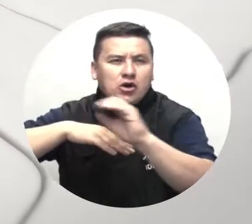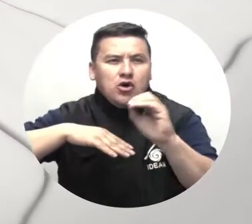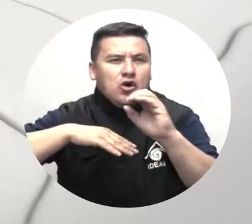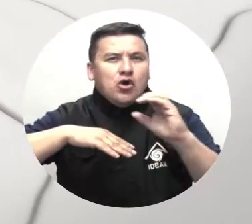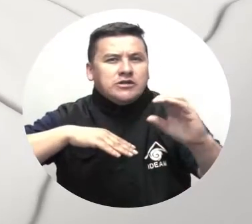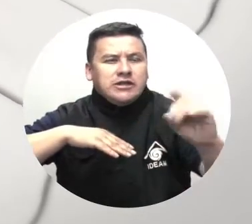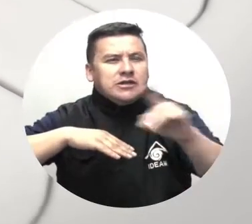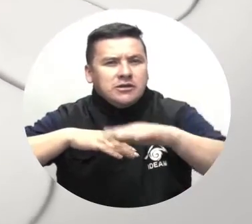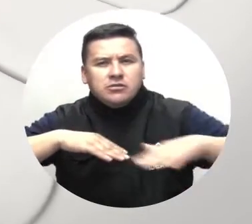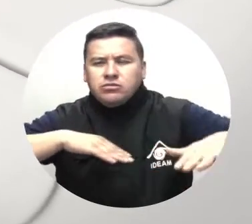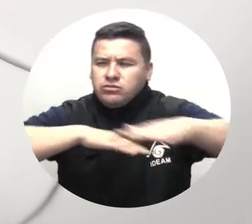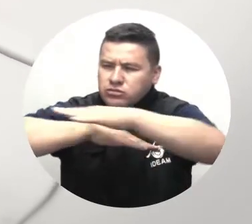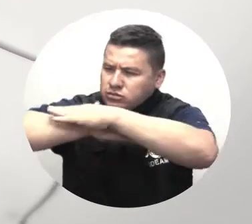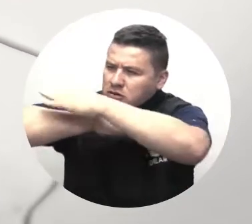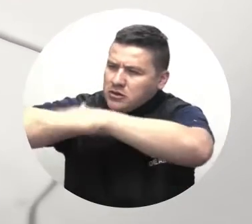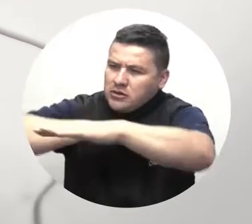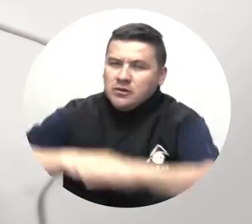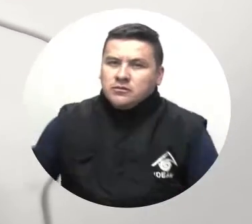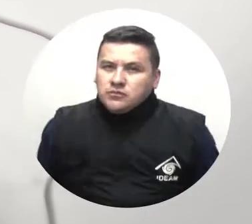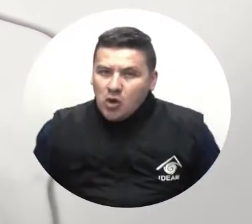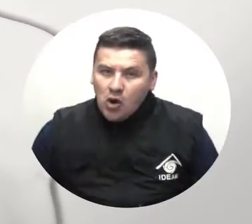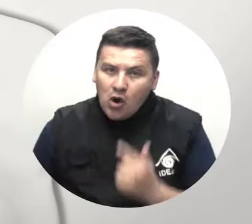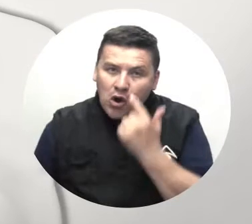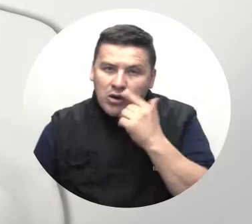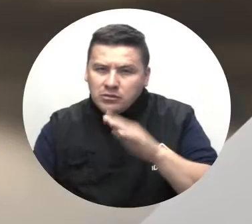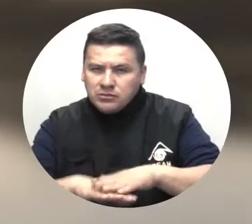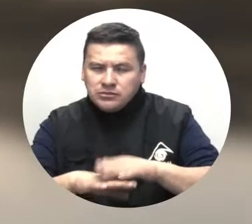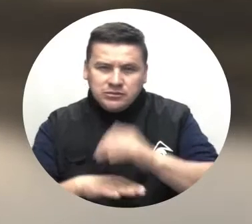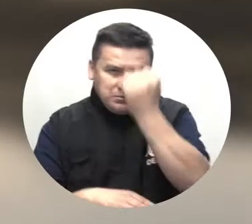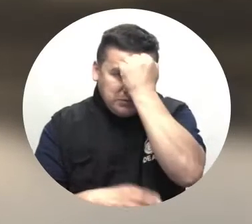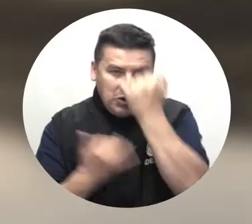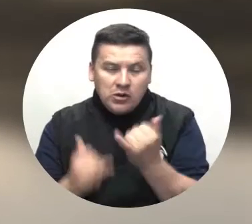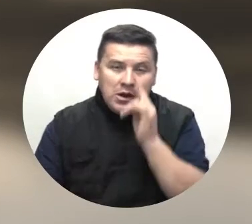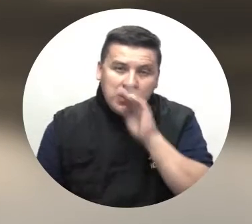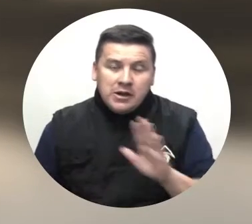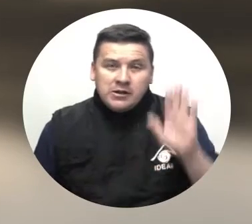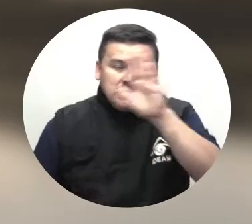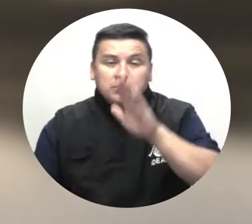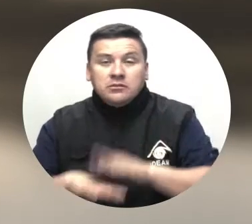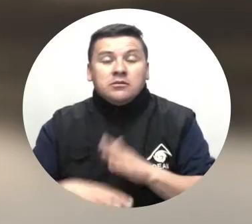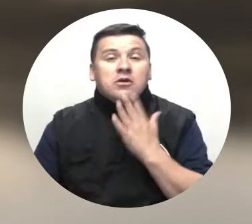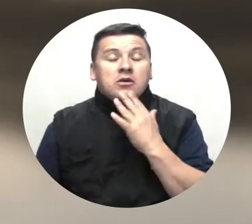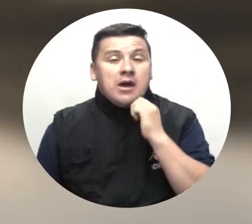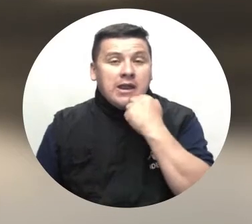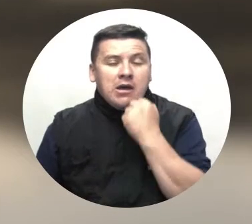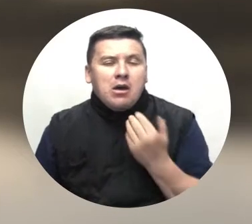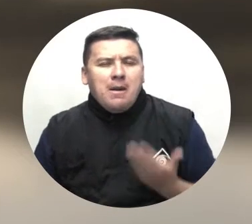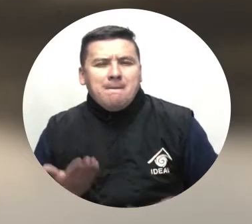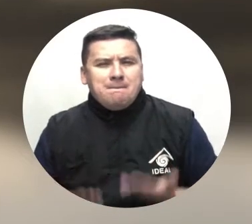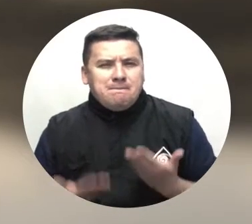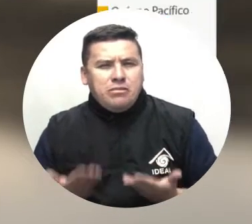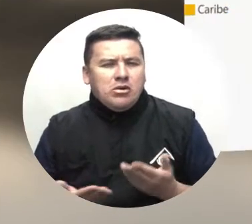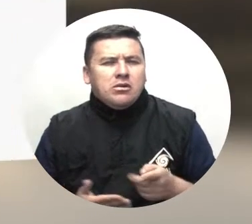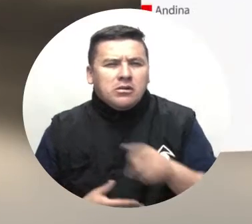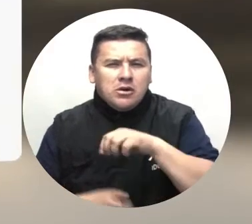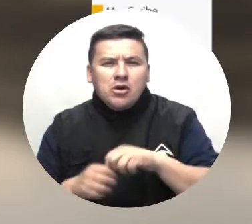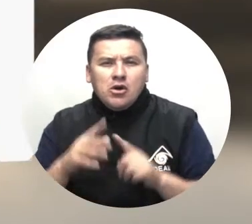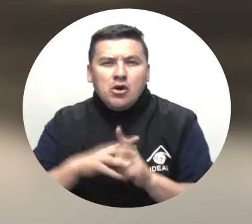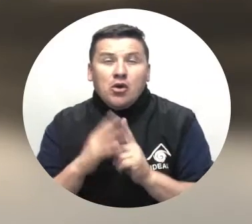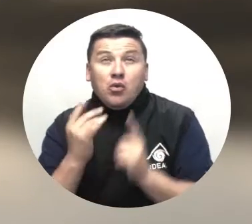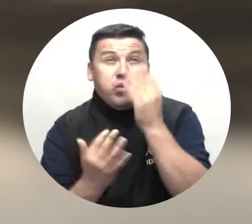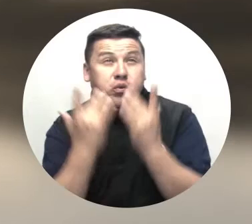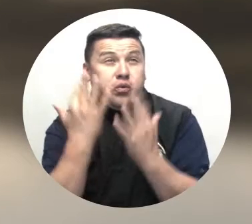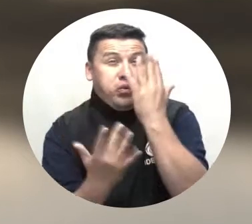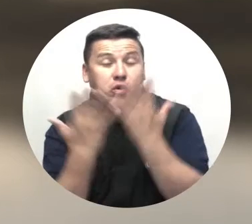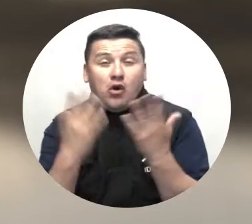sectores del norte, en el oriente y occidente de la ciudad y la sabana. Mucha atención a las principales alertas para hoy a nivel nacional. Alerta naranja